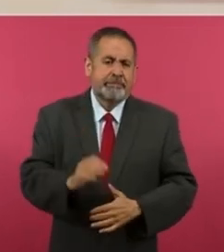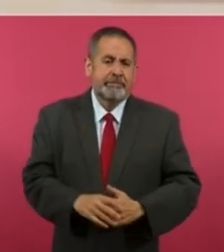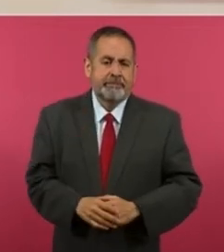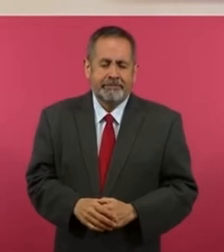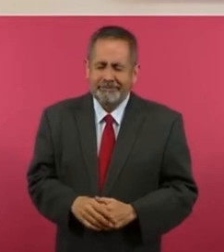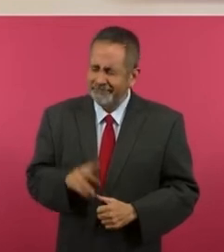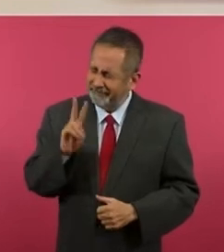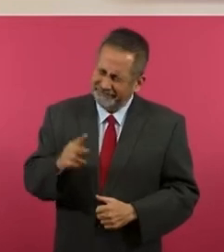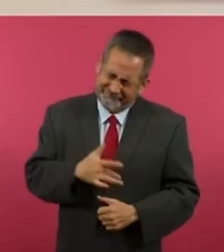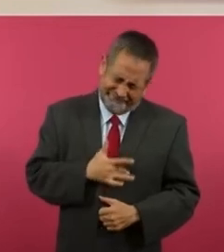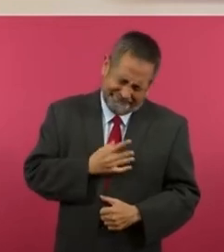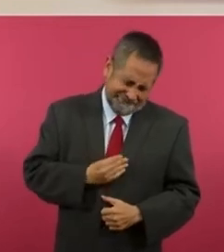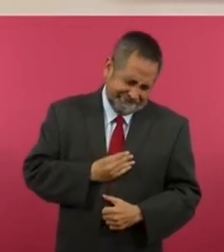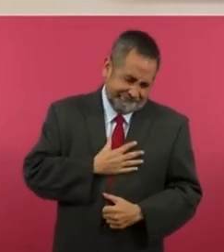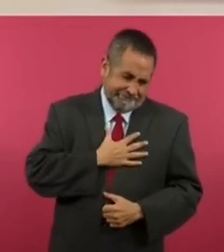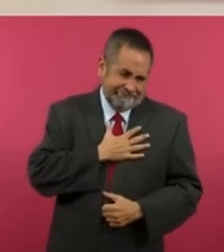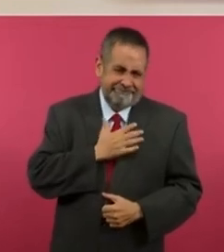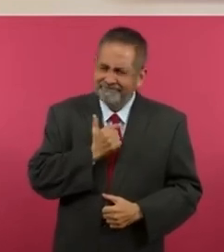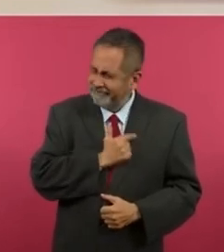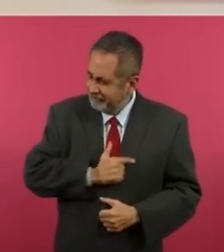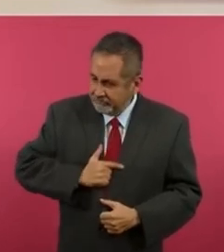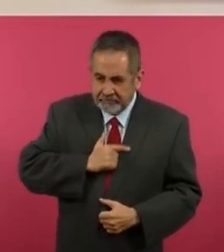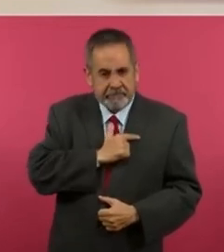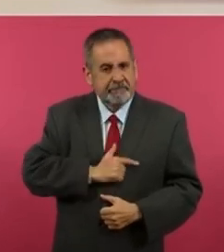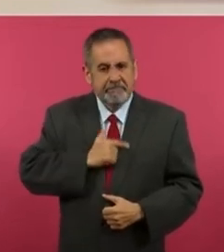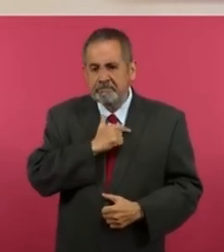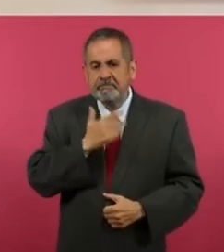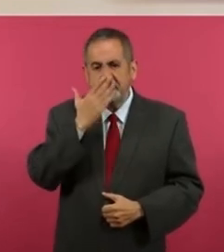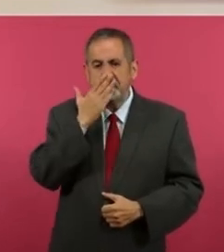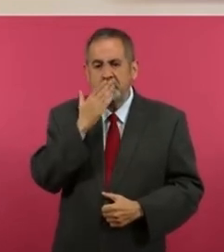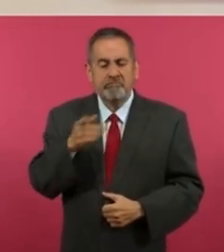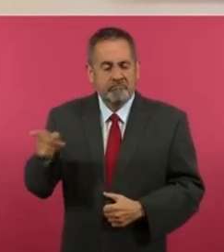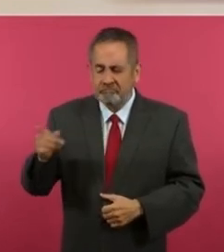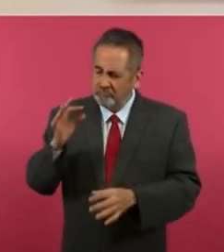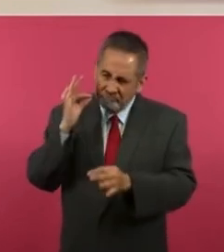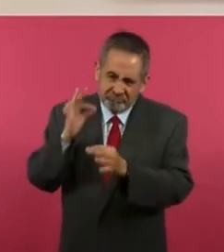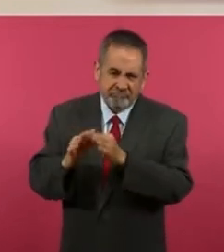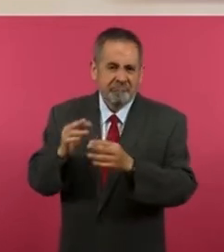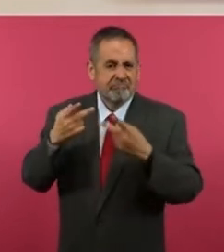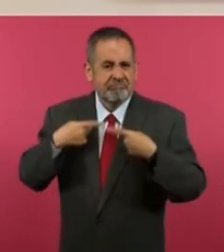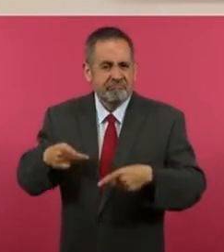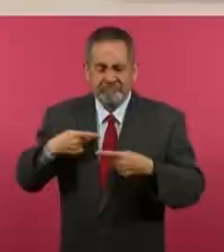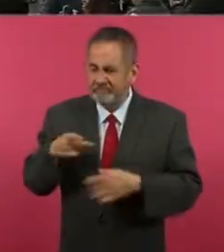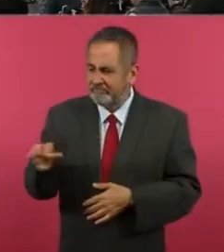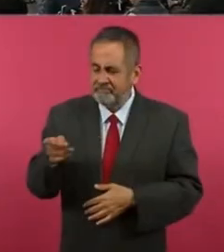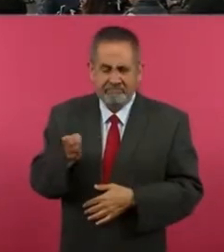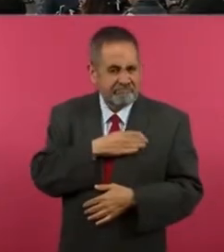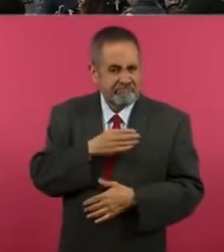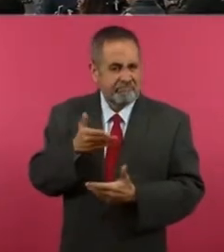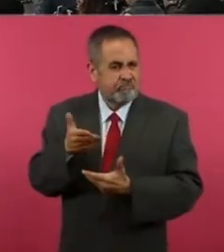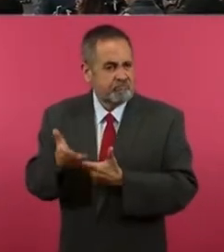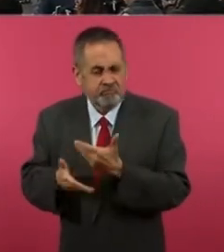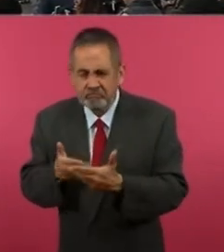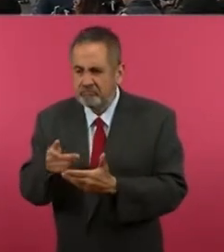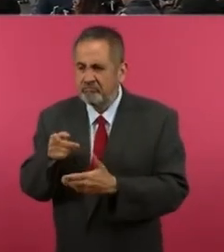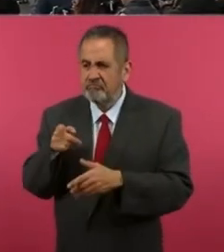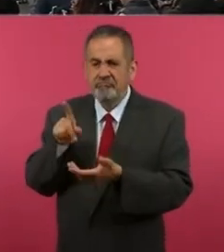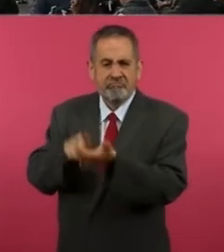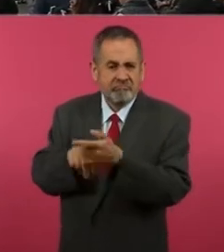Entonces me dio muchísimo gusto, mucho gusto, mucho gusto. Es un gran servidor público.